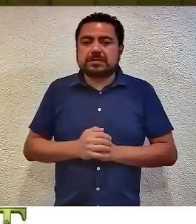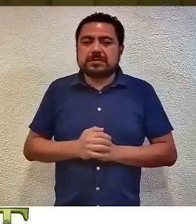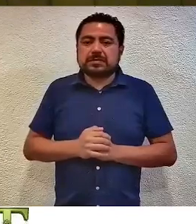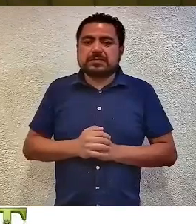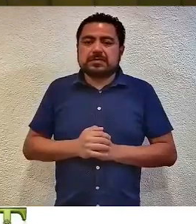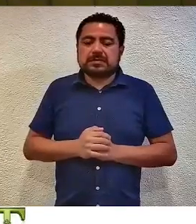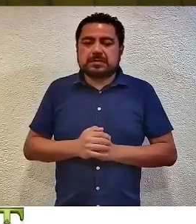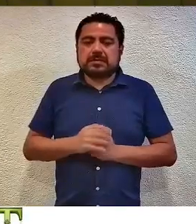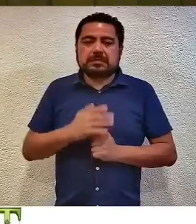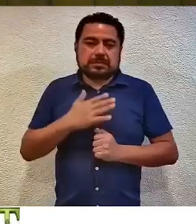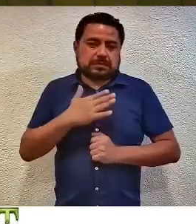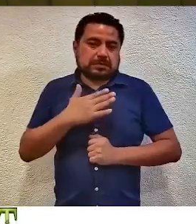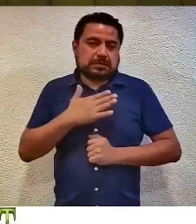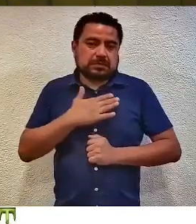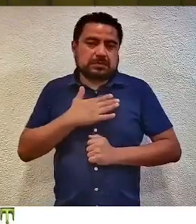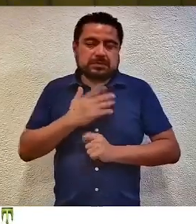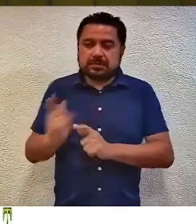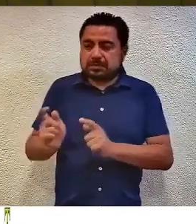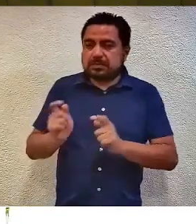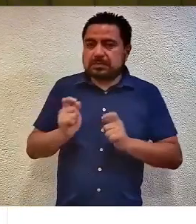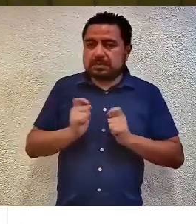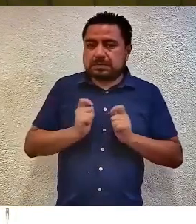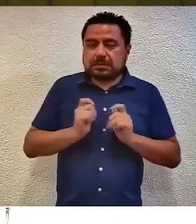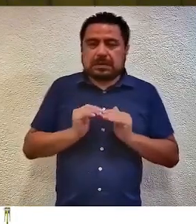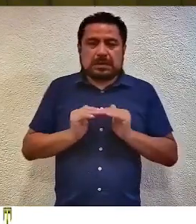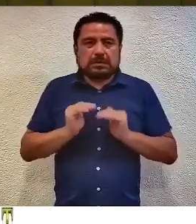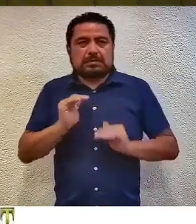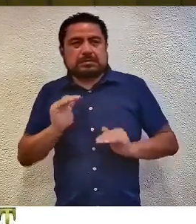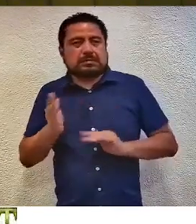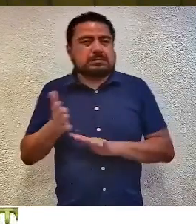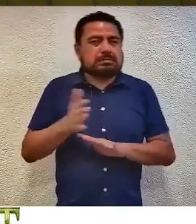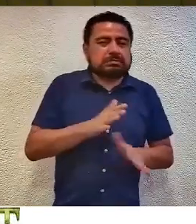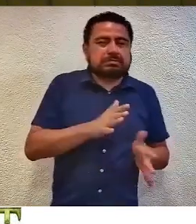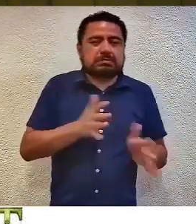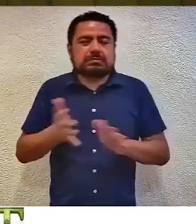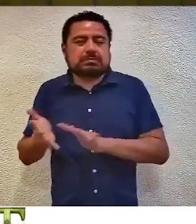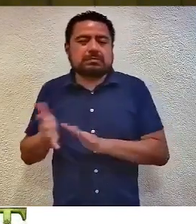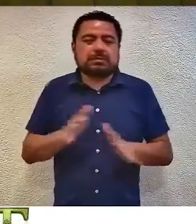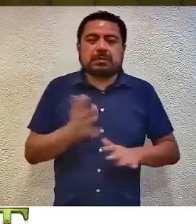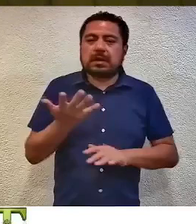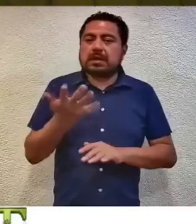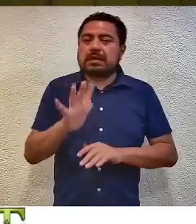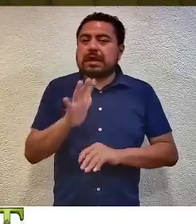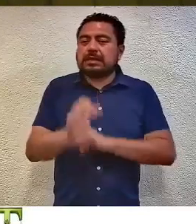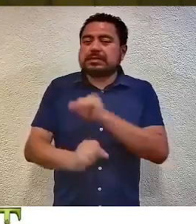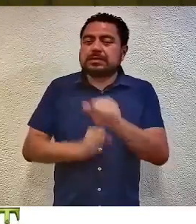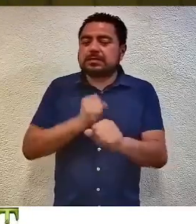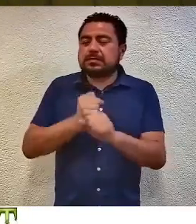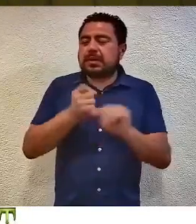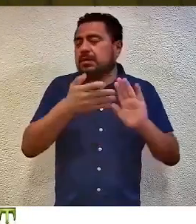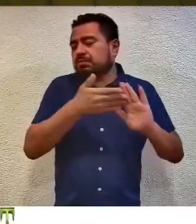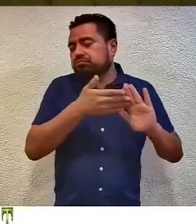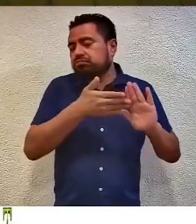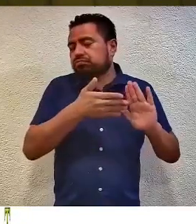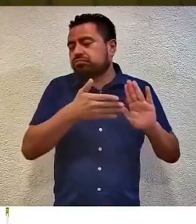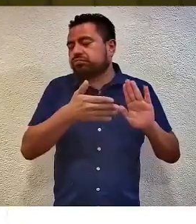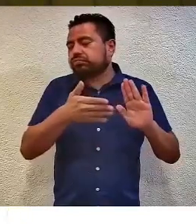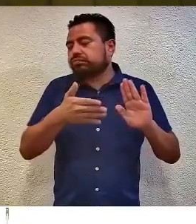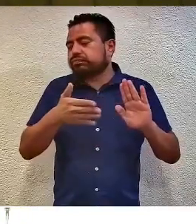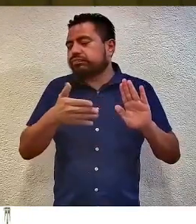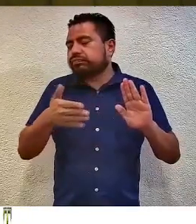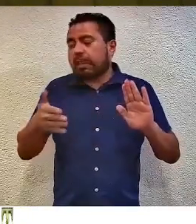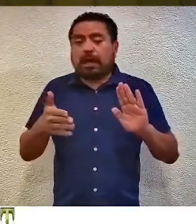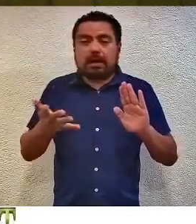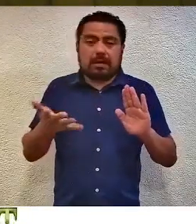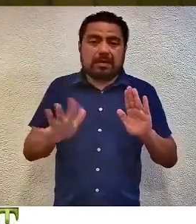me corresponde a mí. Más o menos lleva como unos 10 años, o llevaba como unos 10